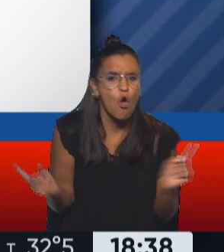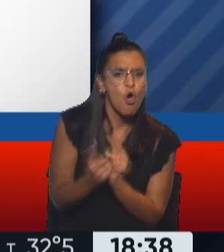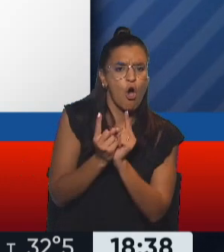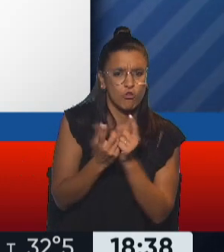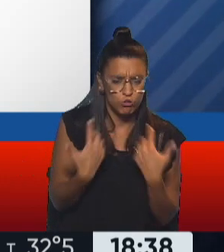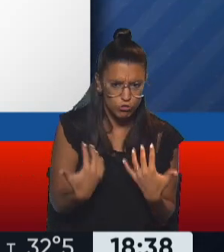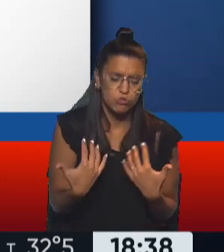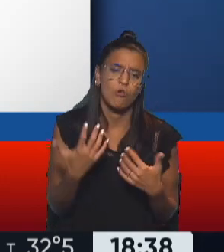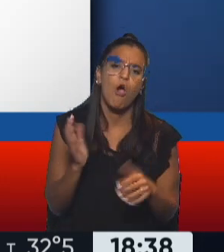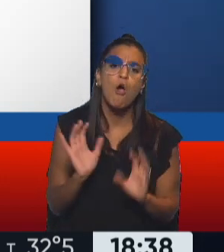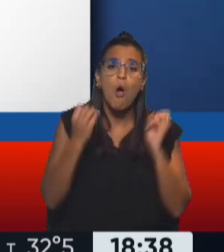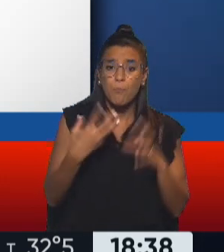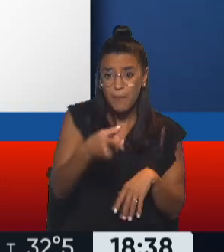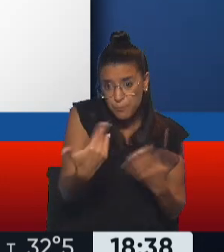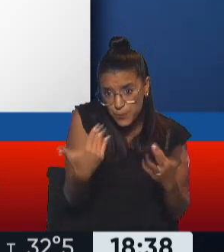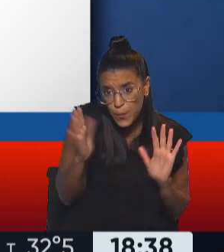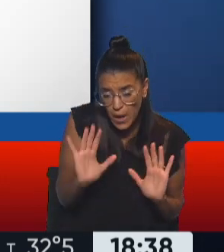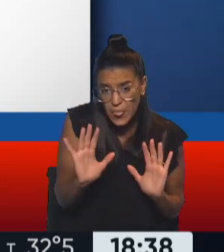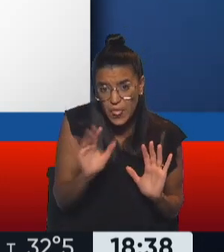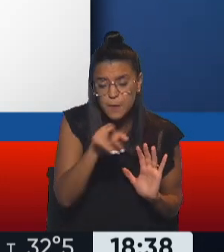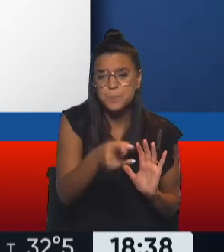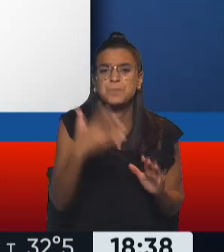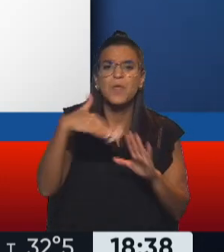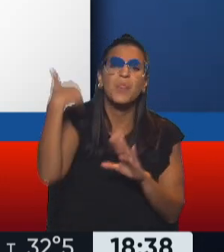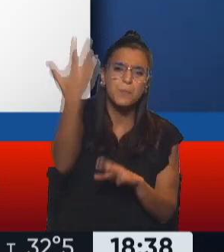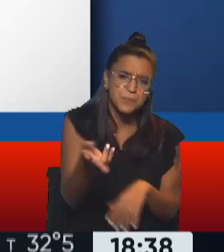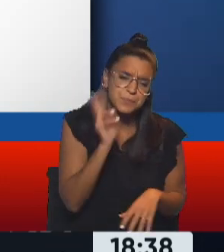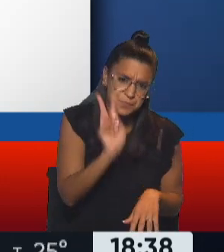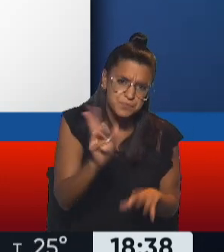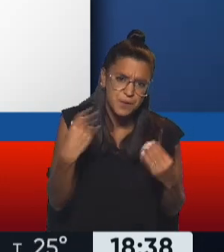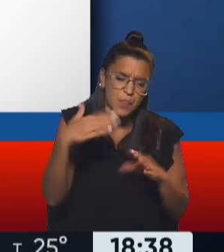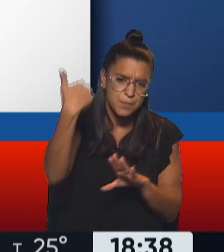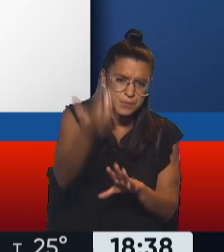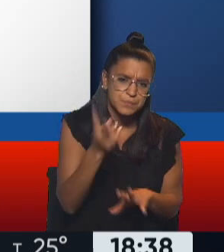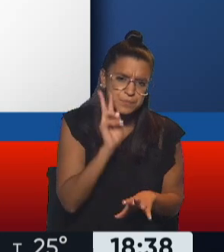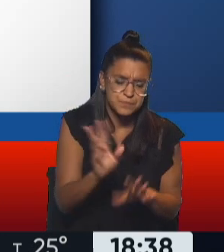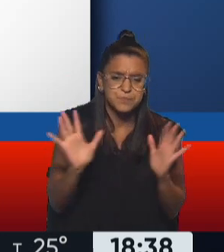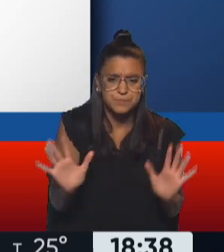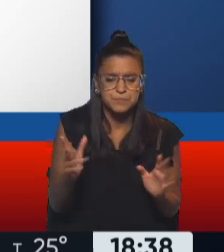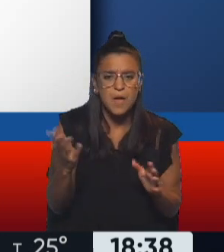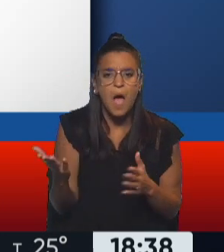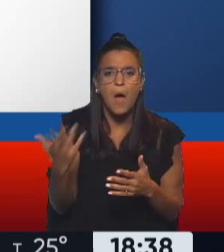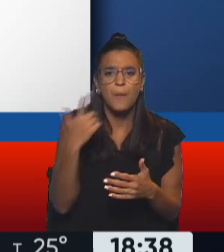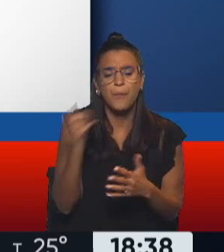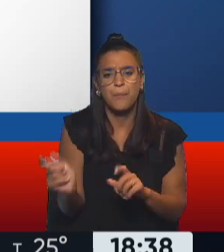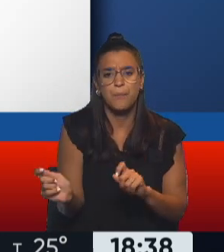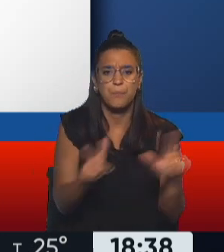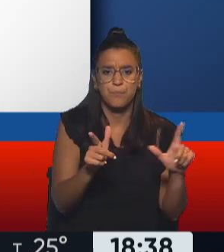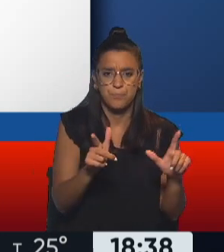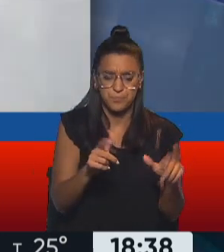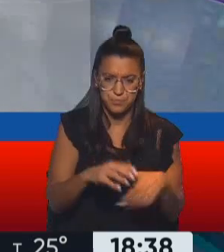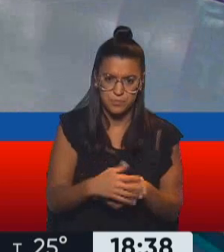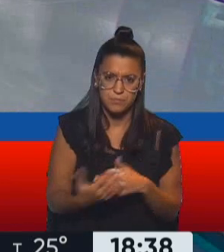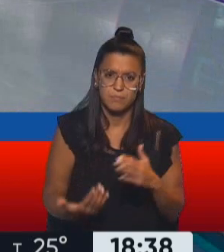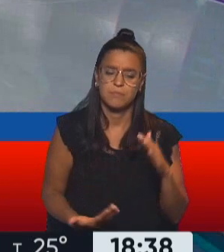escueto y limitado? Porque ahí podrían aparecer lo que después vamos a ver, vamos a empezar a ver ahora si podemos ir pasando ya alguna de las